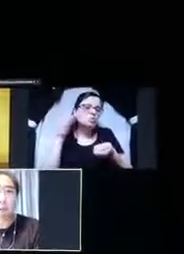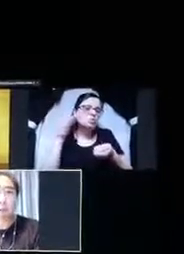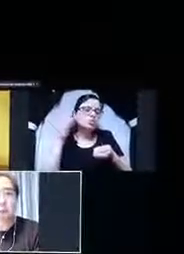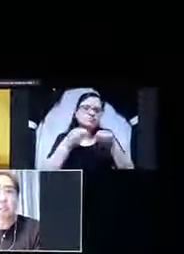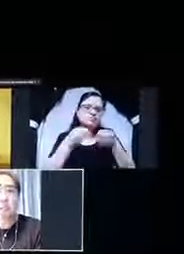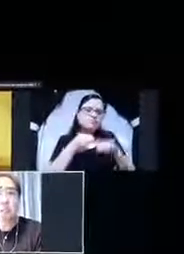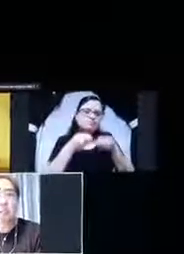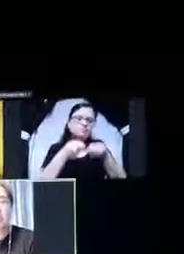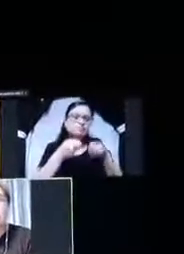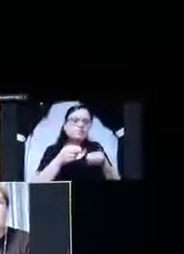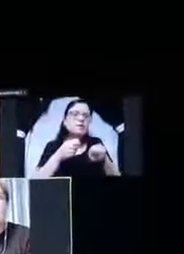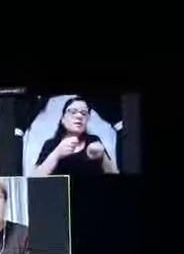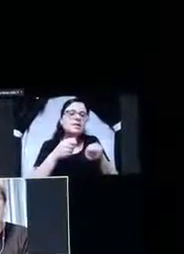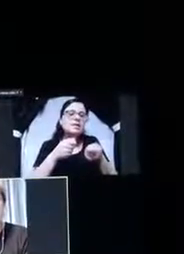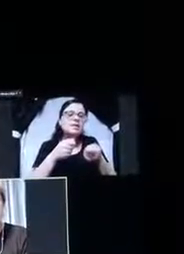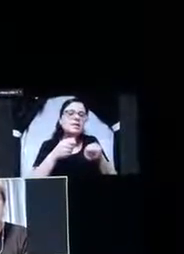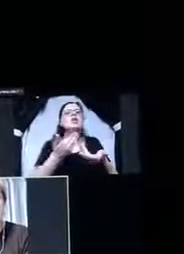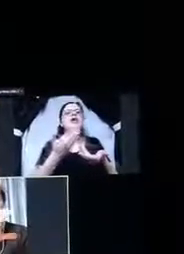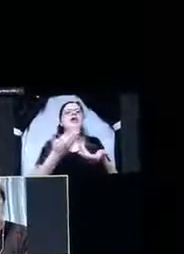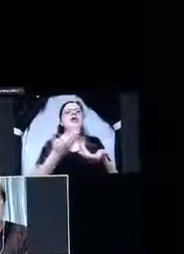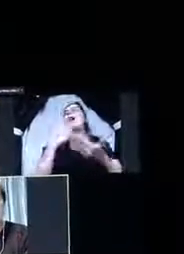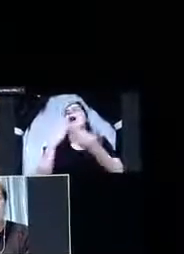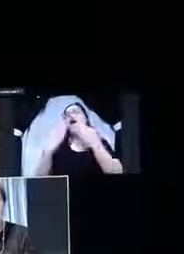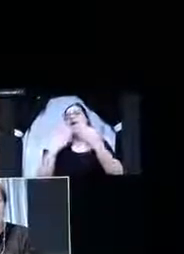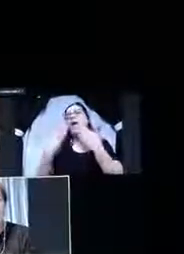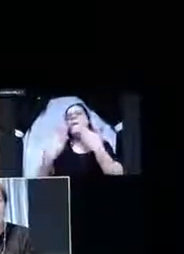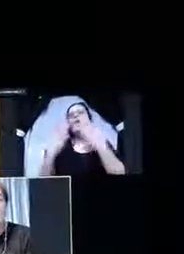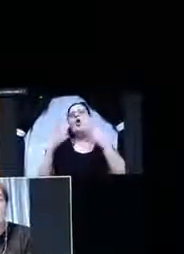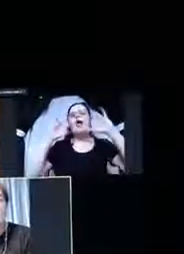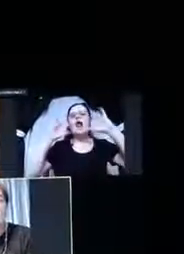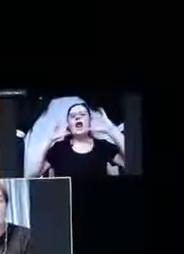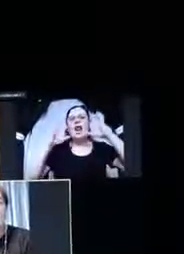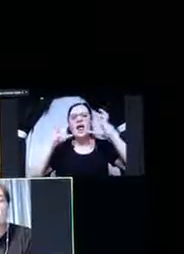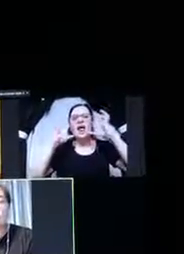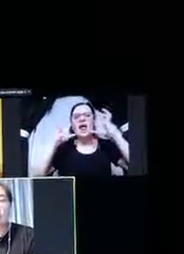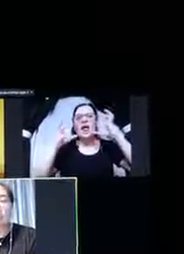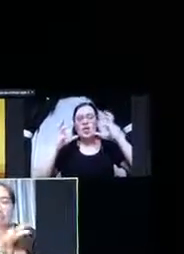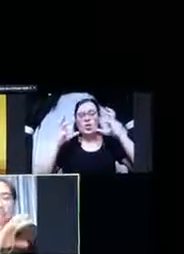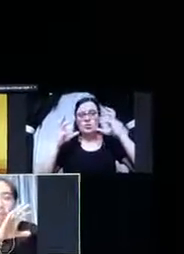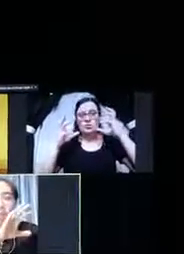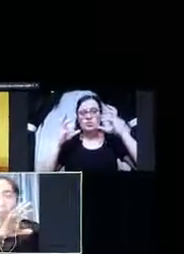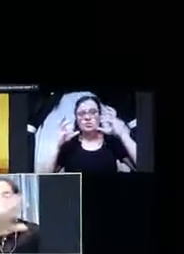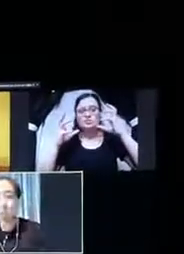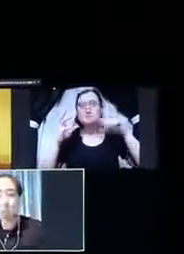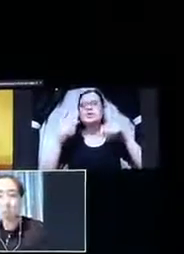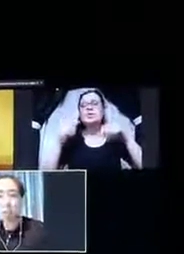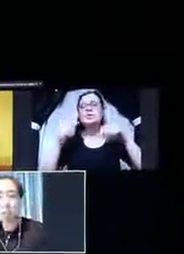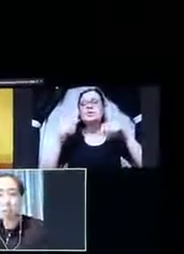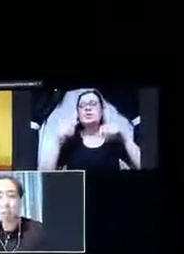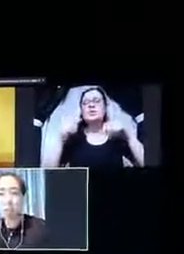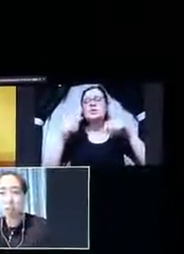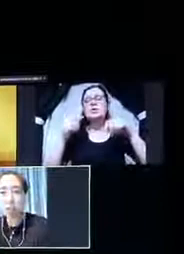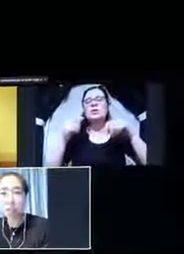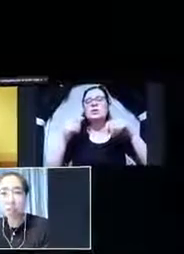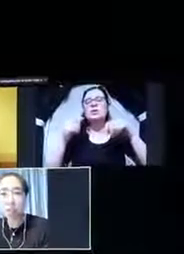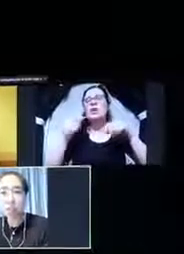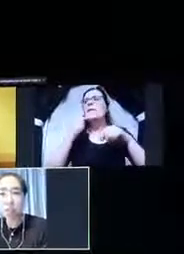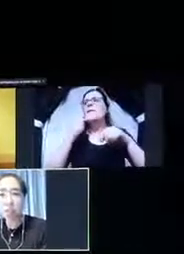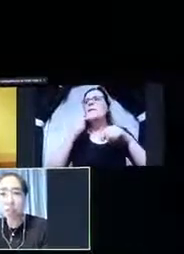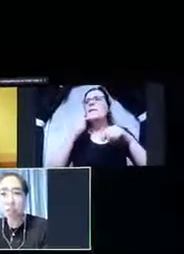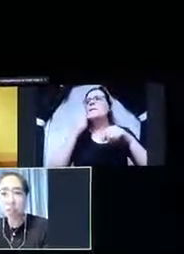con la fonoaudióloga de ella ¿y cuándo asociamos el lenguaje, ¿no? Toda esta triangulación de lenguaje,